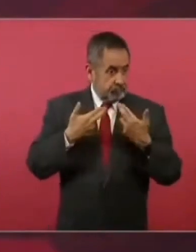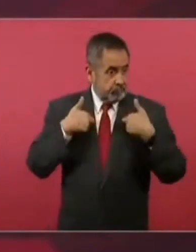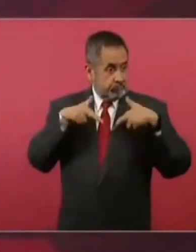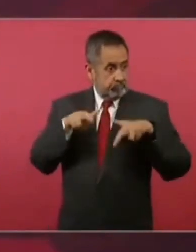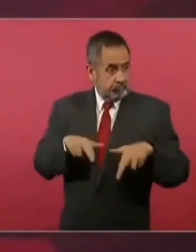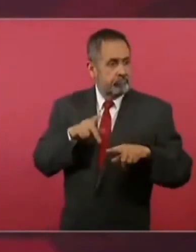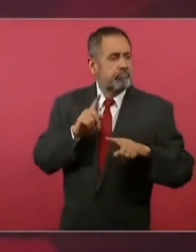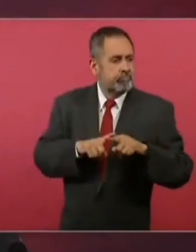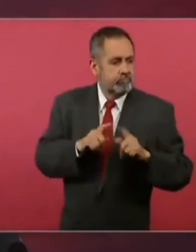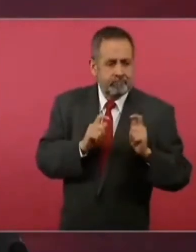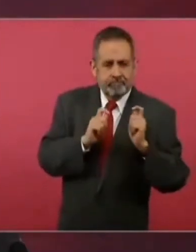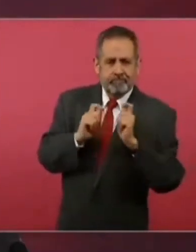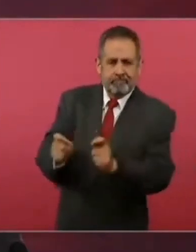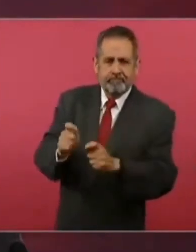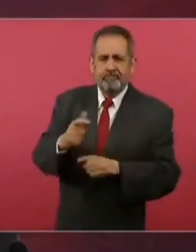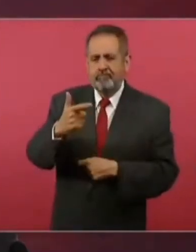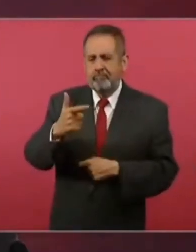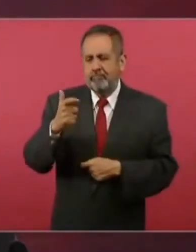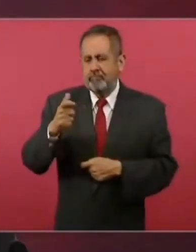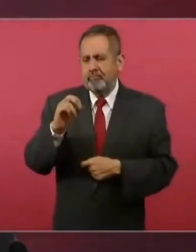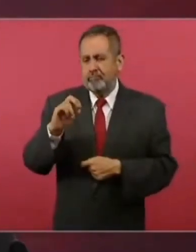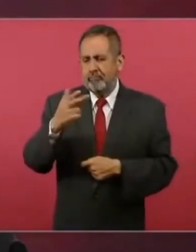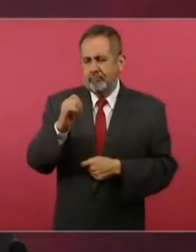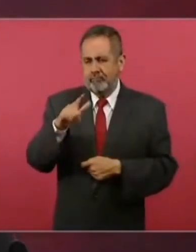Xóchitl Gálvez.